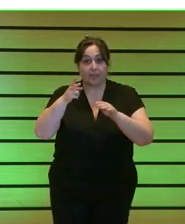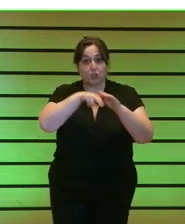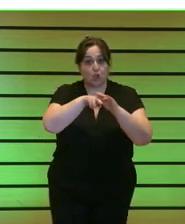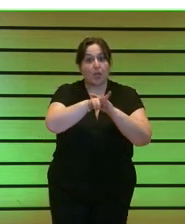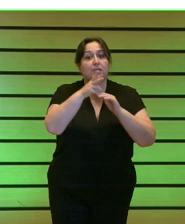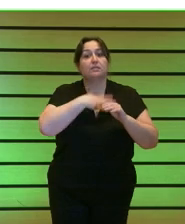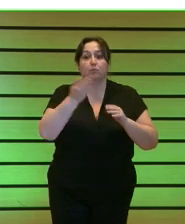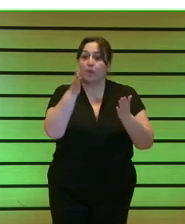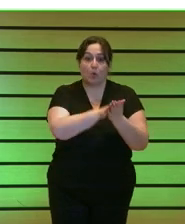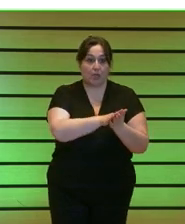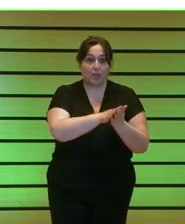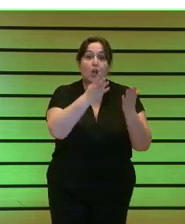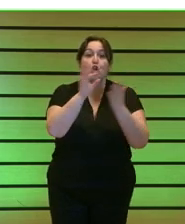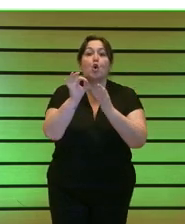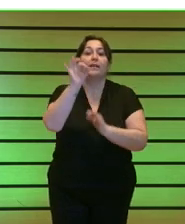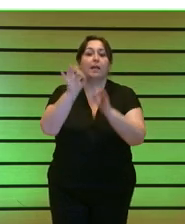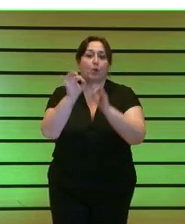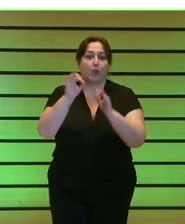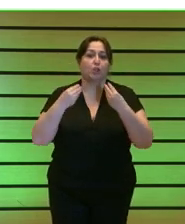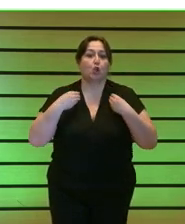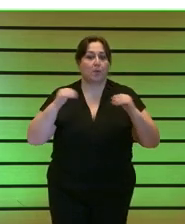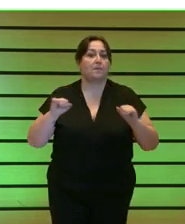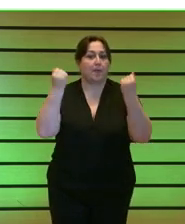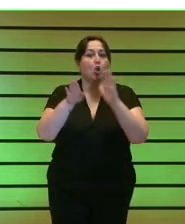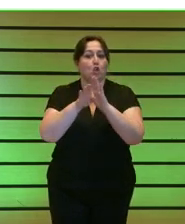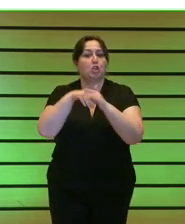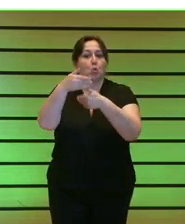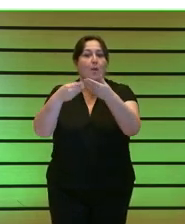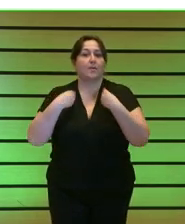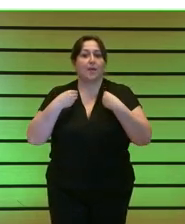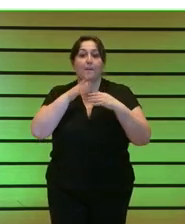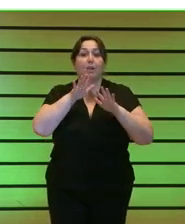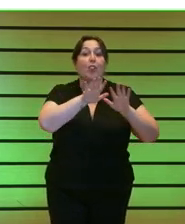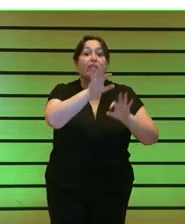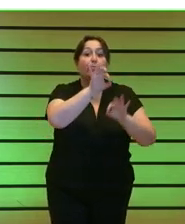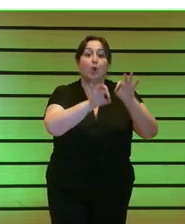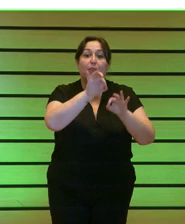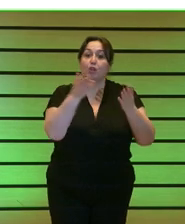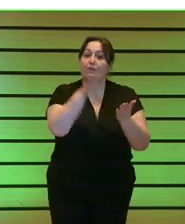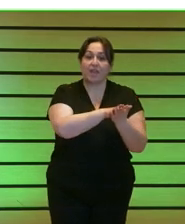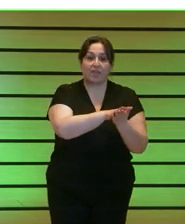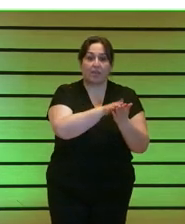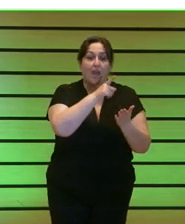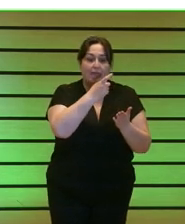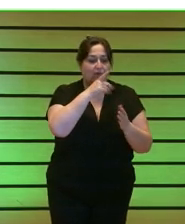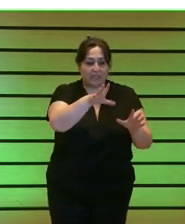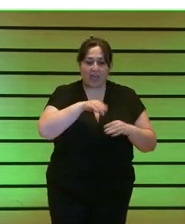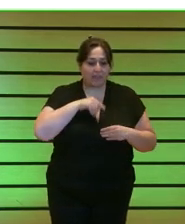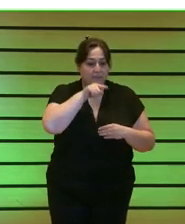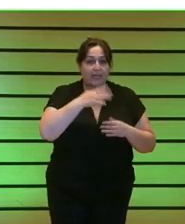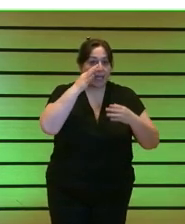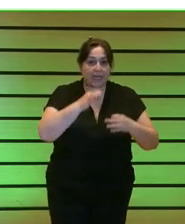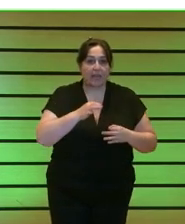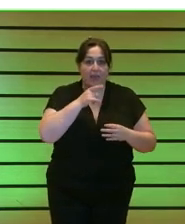sobrevive y sale en adelante Pero hay un 10% que fallecen y tenemos que abordar esa realidad y hacer del final de la vida